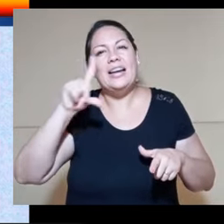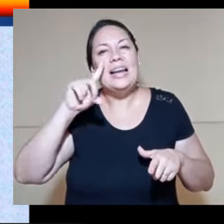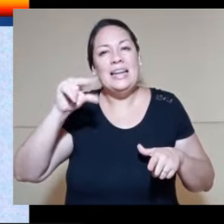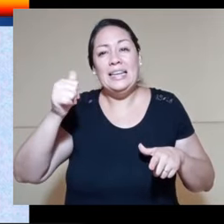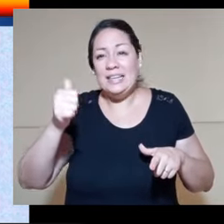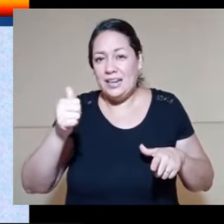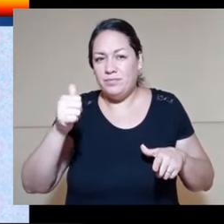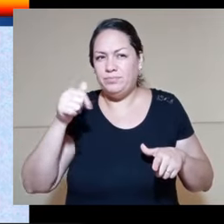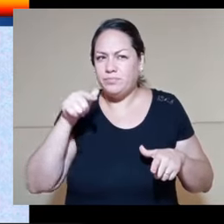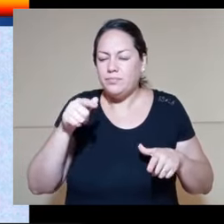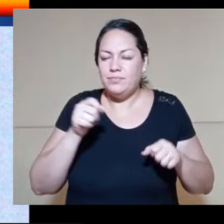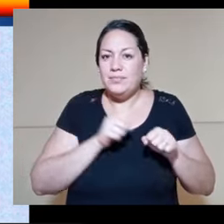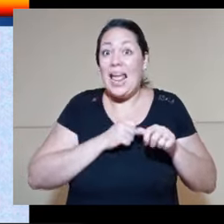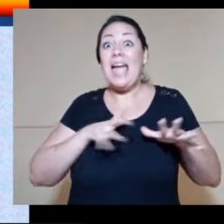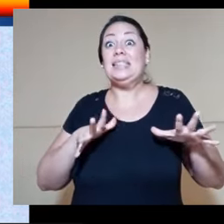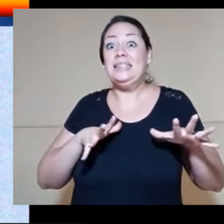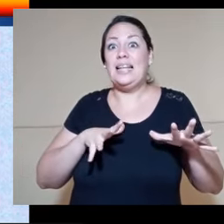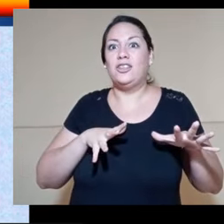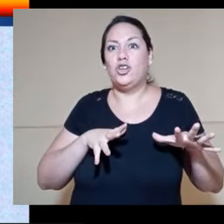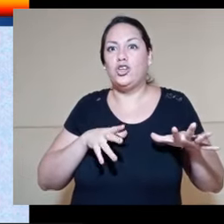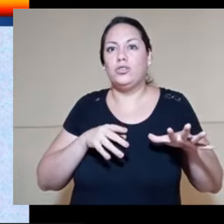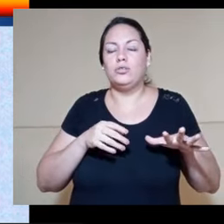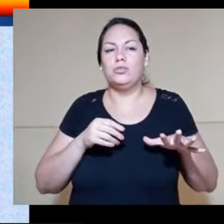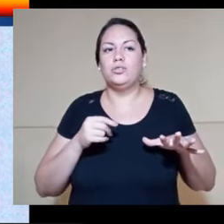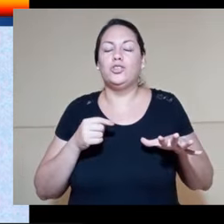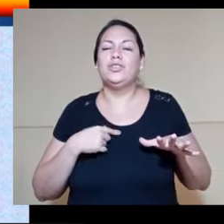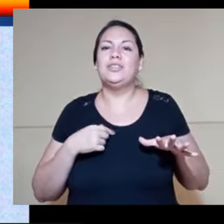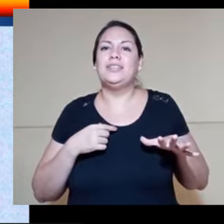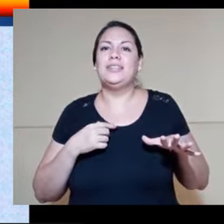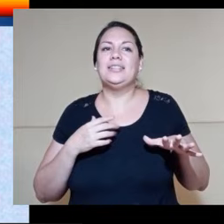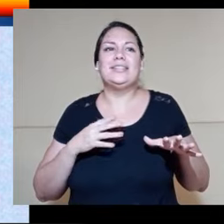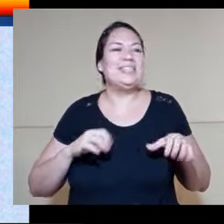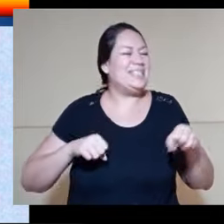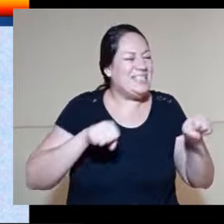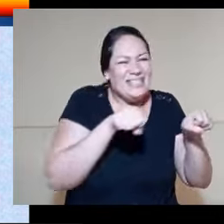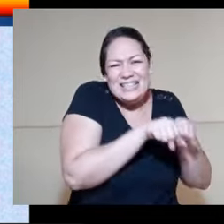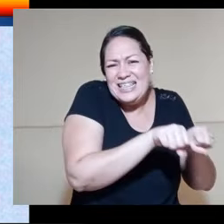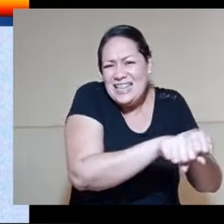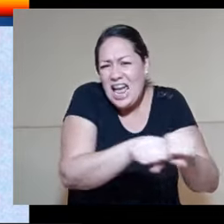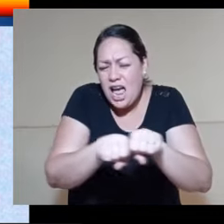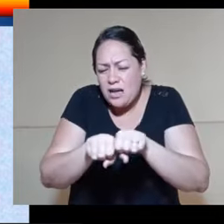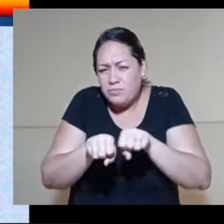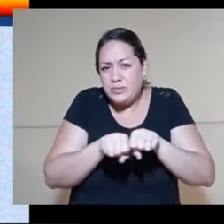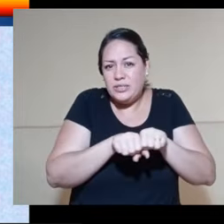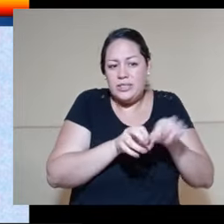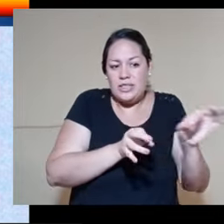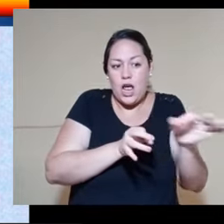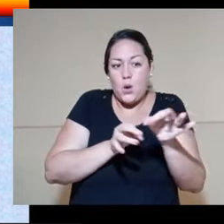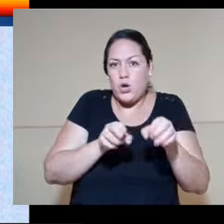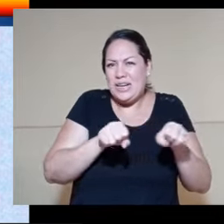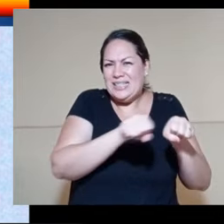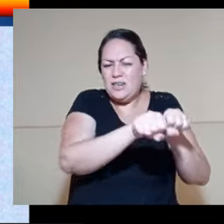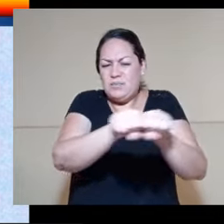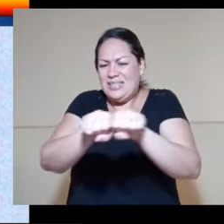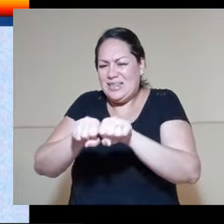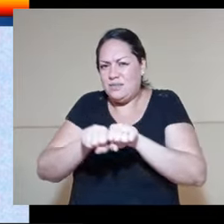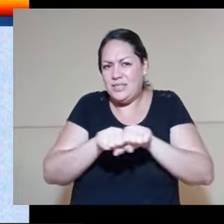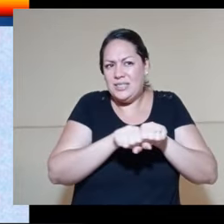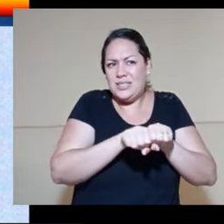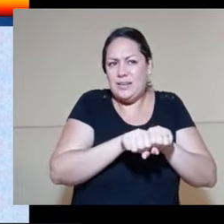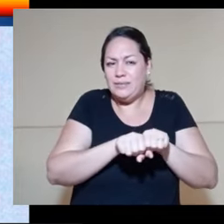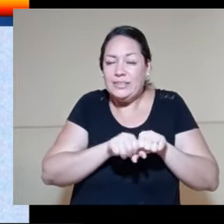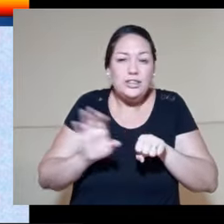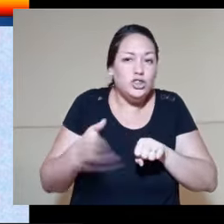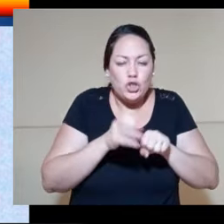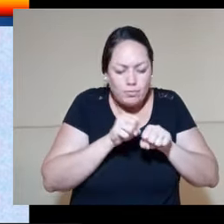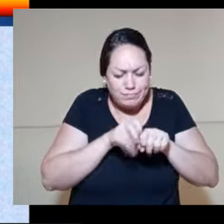es un estimulante, un neurotransmisor excitatorio, se liberan en todas las sinapsis que